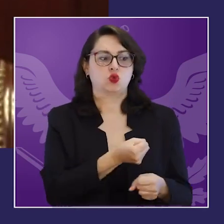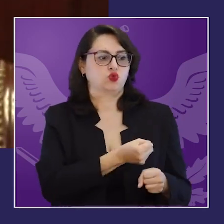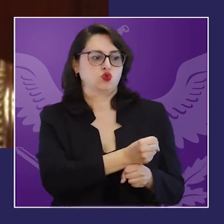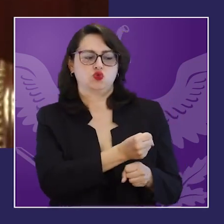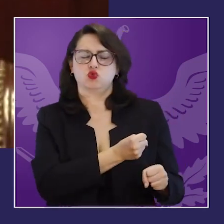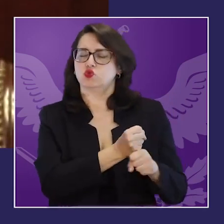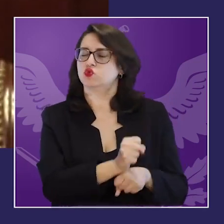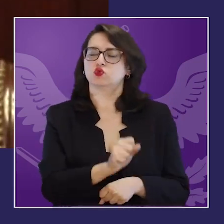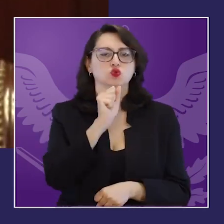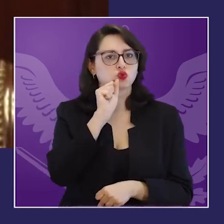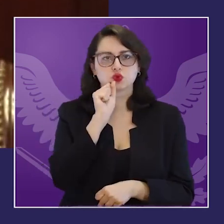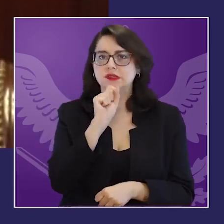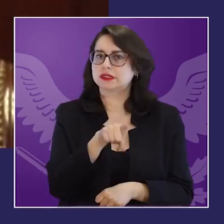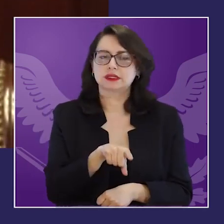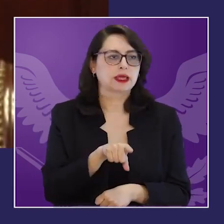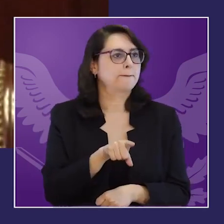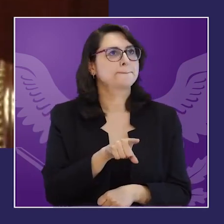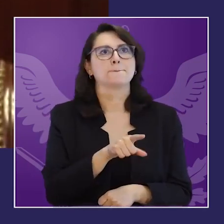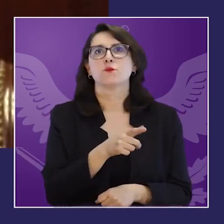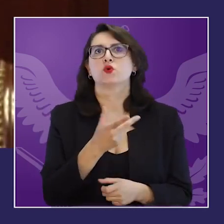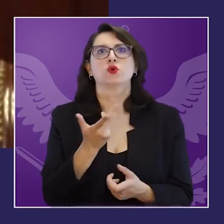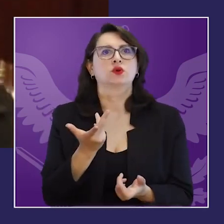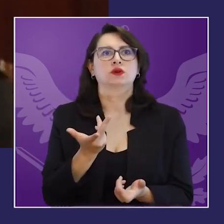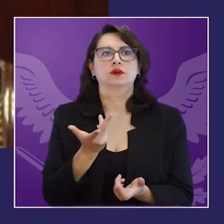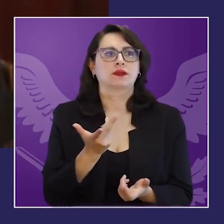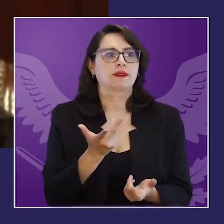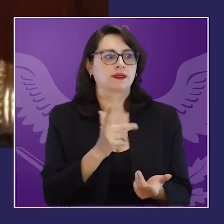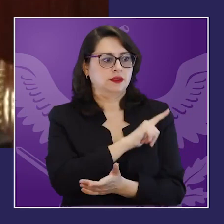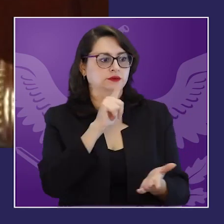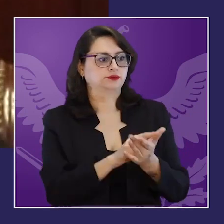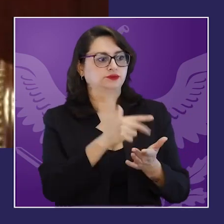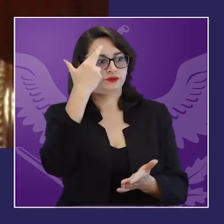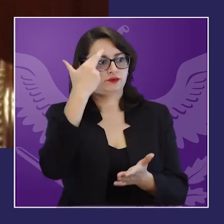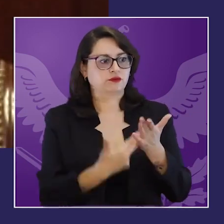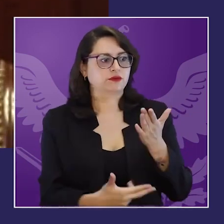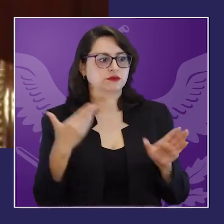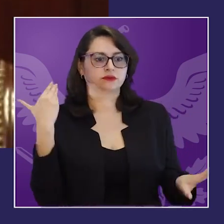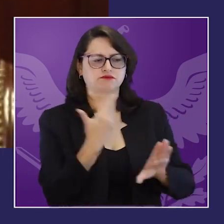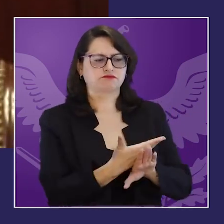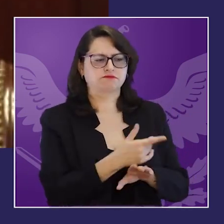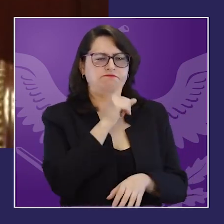tareas que no son trabajo esclavo, que no son tortura, que no